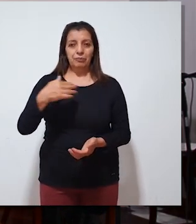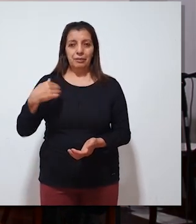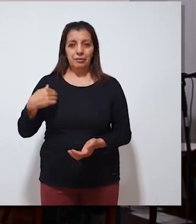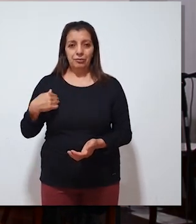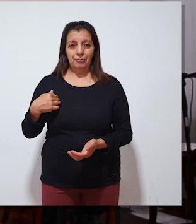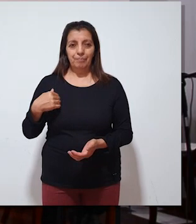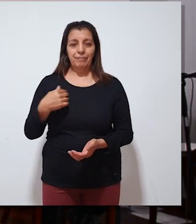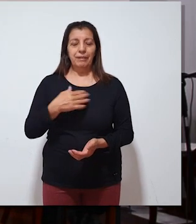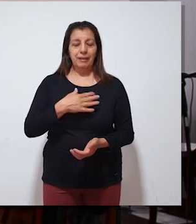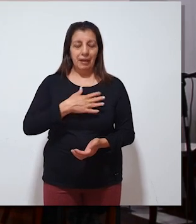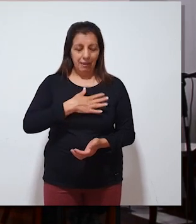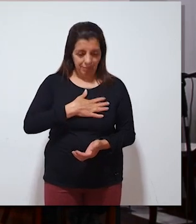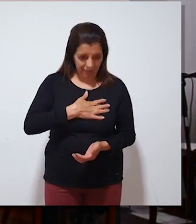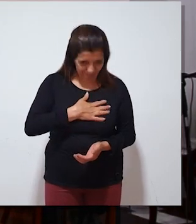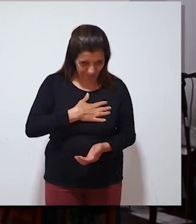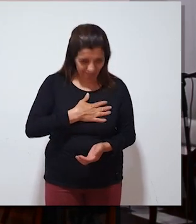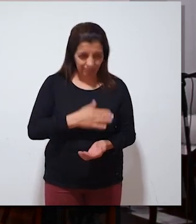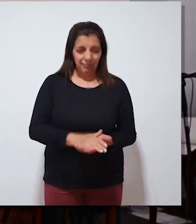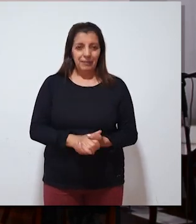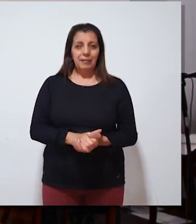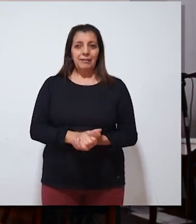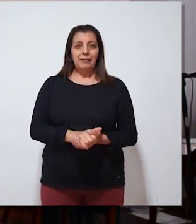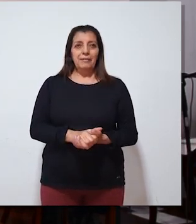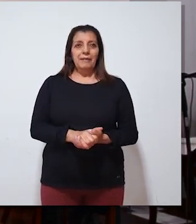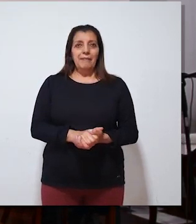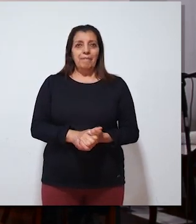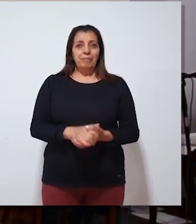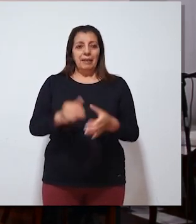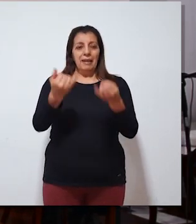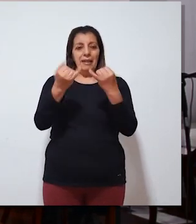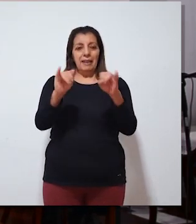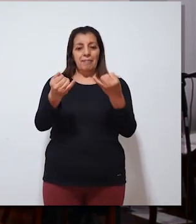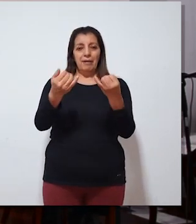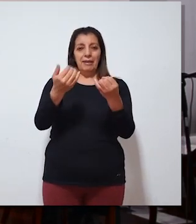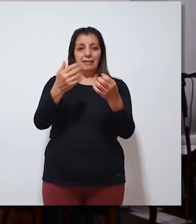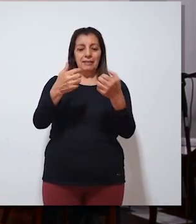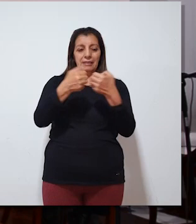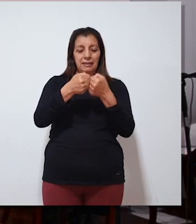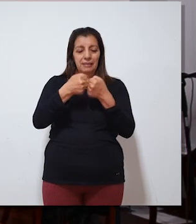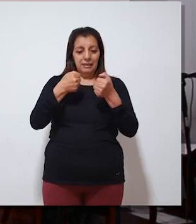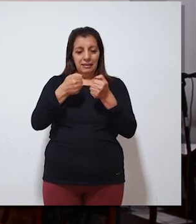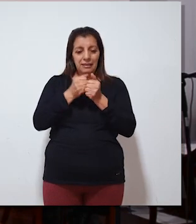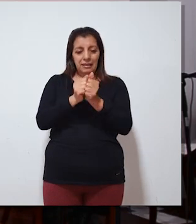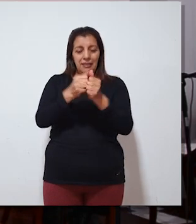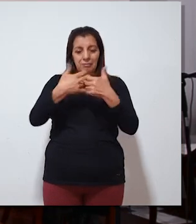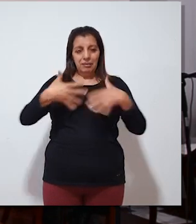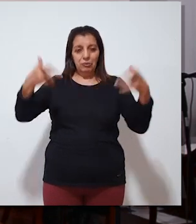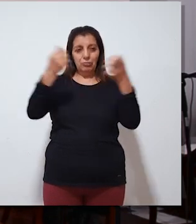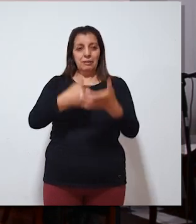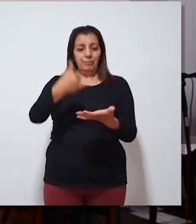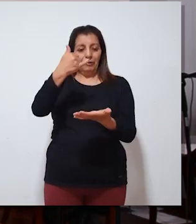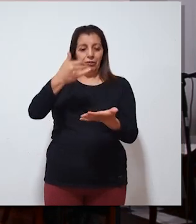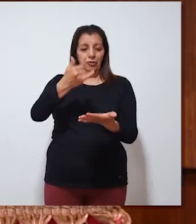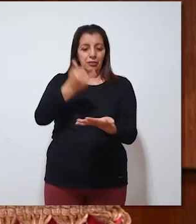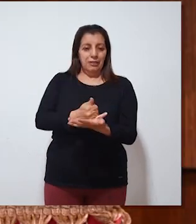Espíritu Santo. Amén. La gracia y la paz de Jesús, el buen pastor, estén siempre con ustedes. Y con